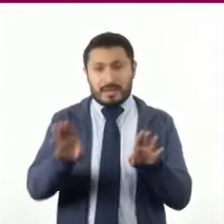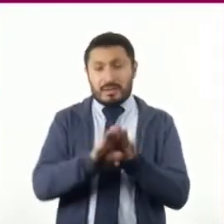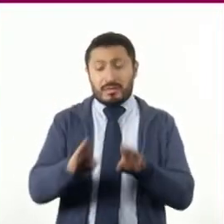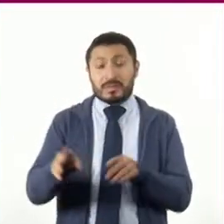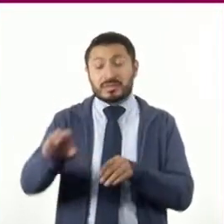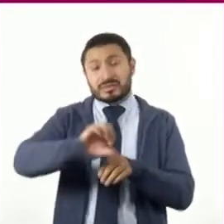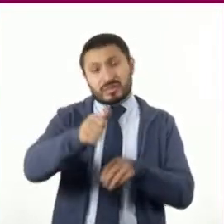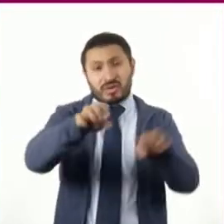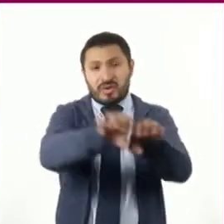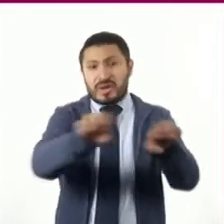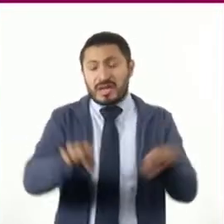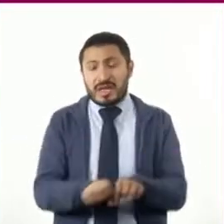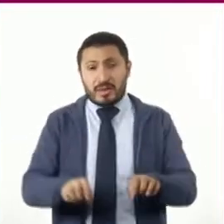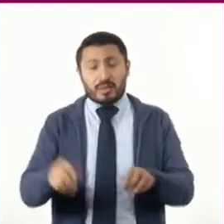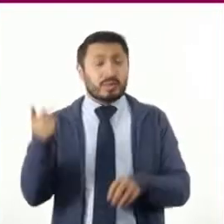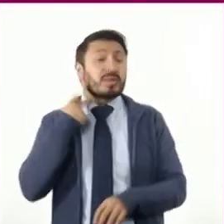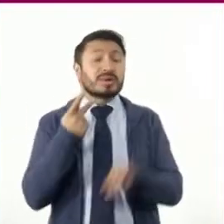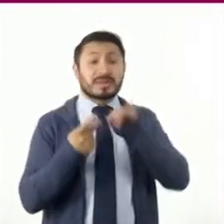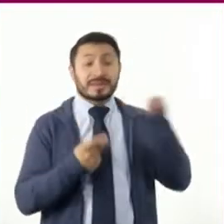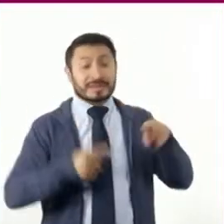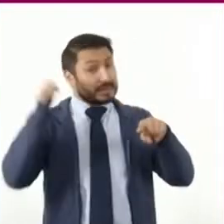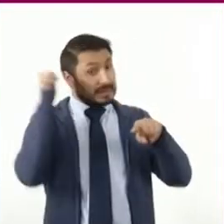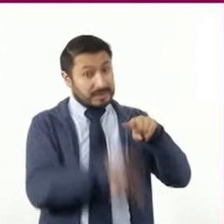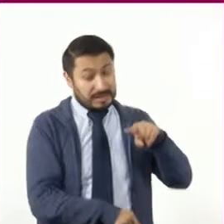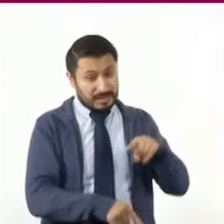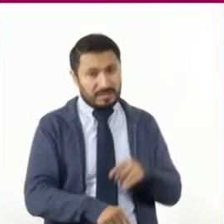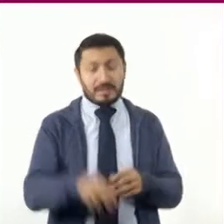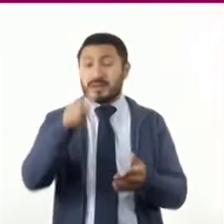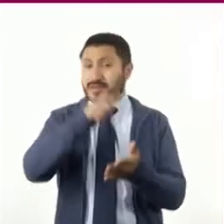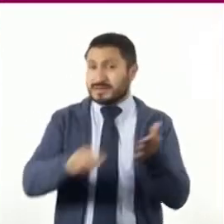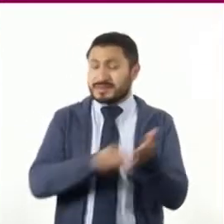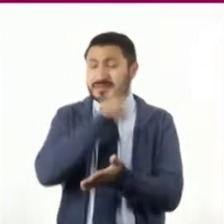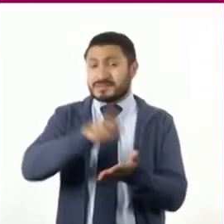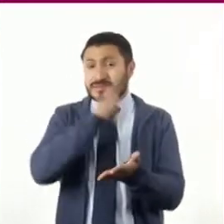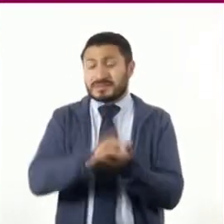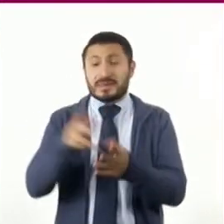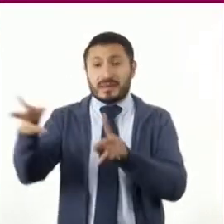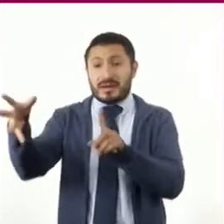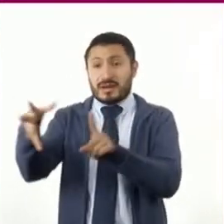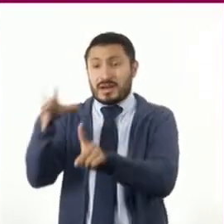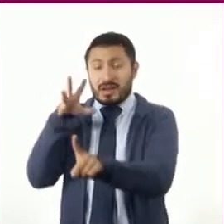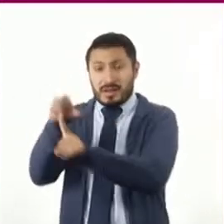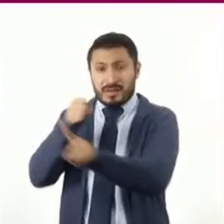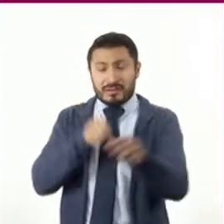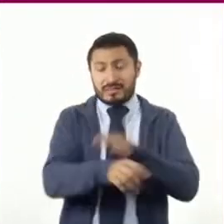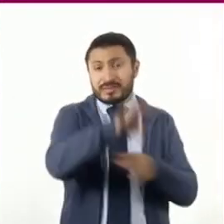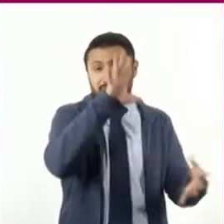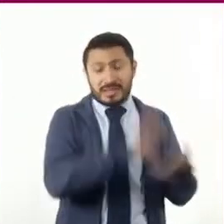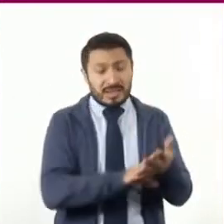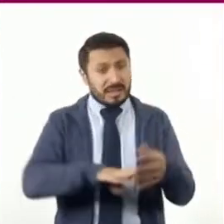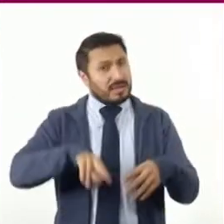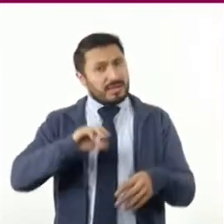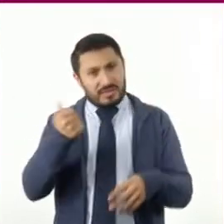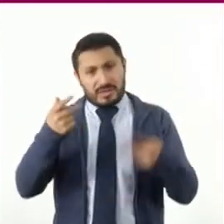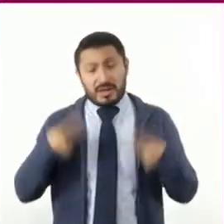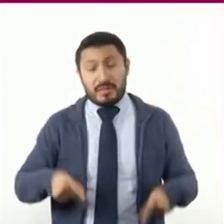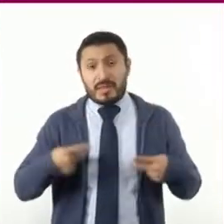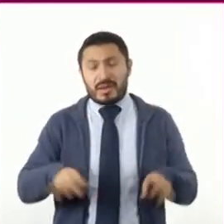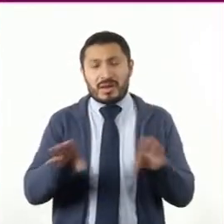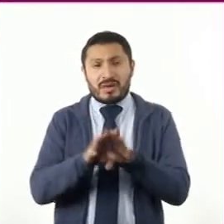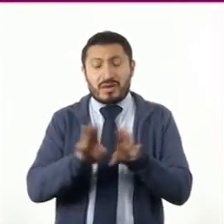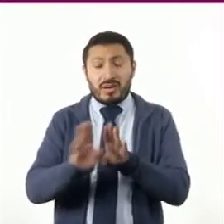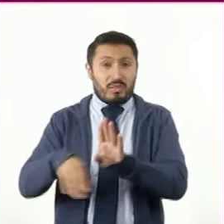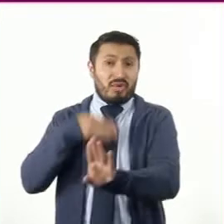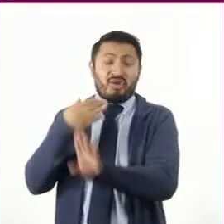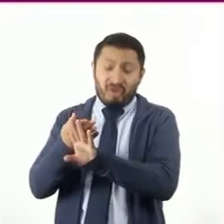partidos políticos de izquierda. Se aprobaron leyes que permitieron el arresto y encarcelamiento de cualquier persona por delitos